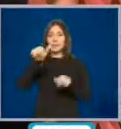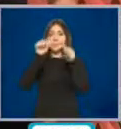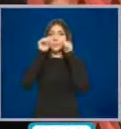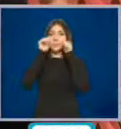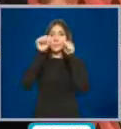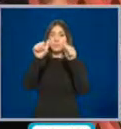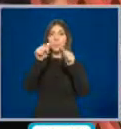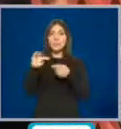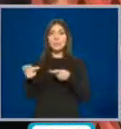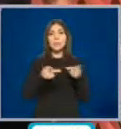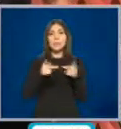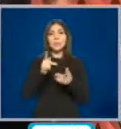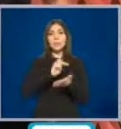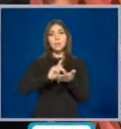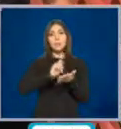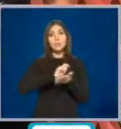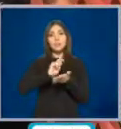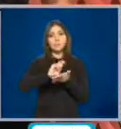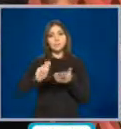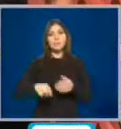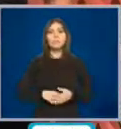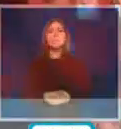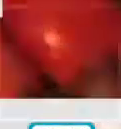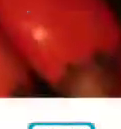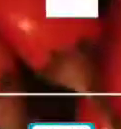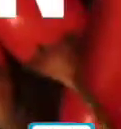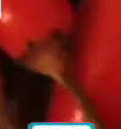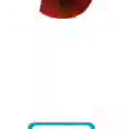señor, señora, y preparen su pluma y su papel.